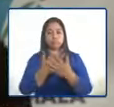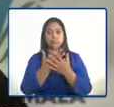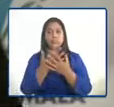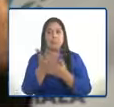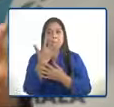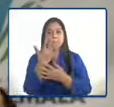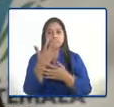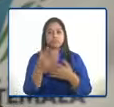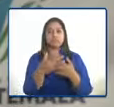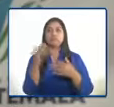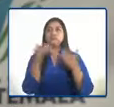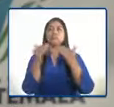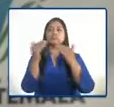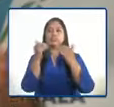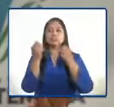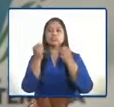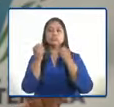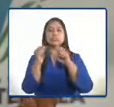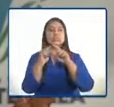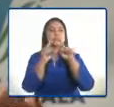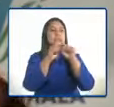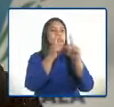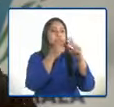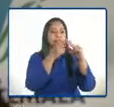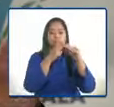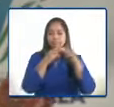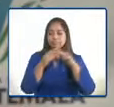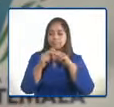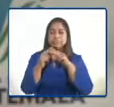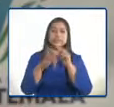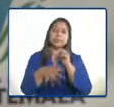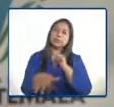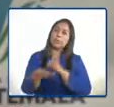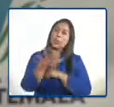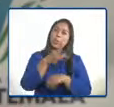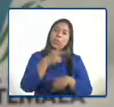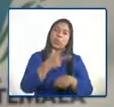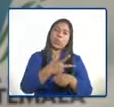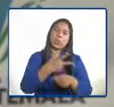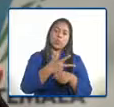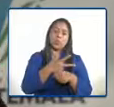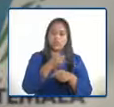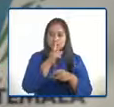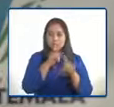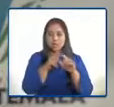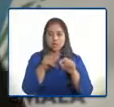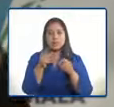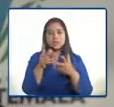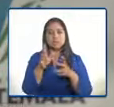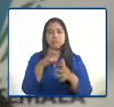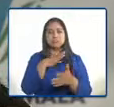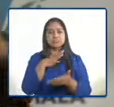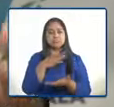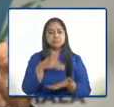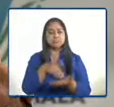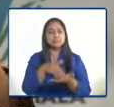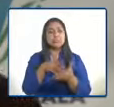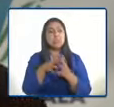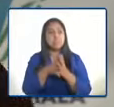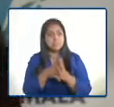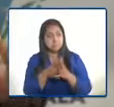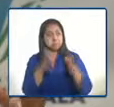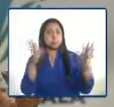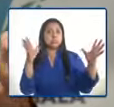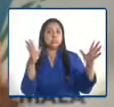y así hemos podido hacer diferentes remozamientos a nivel nacional. Donde tenemos los centros, los hemos ampliado, los